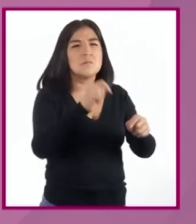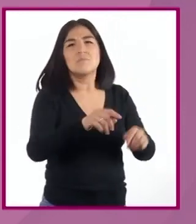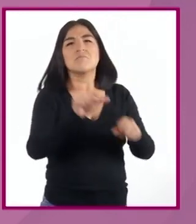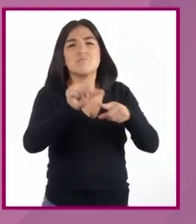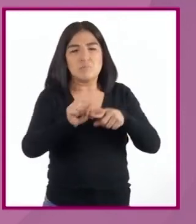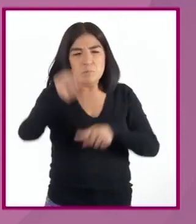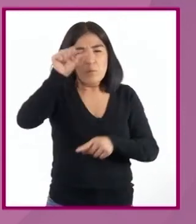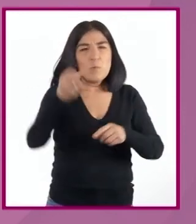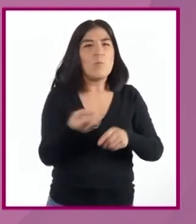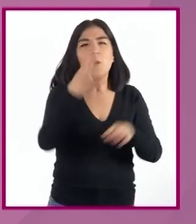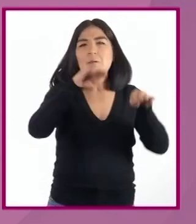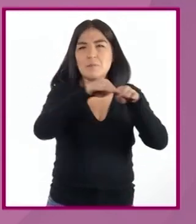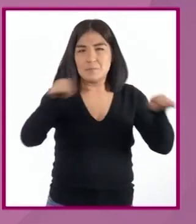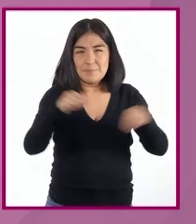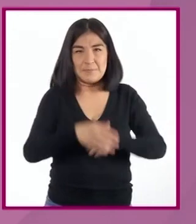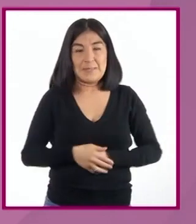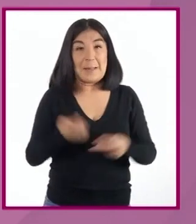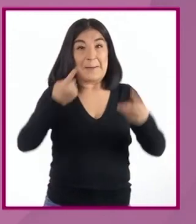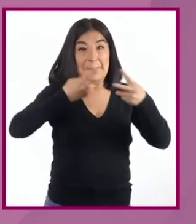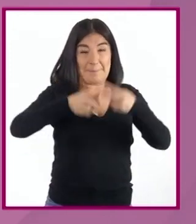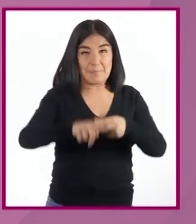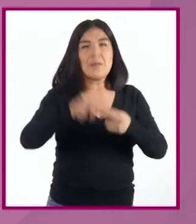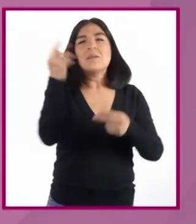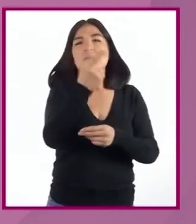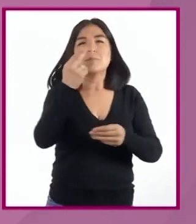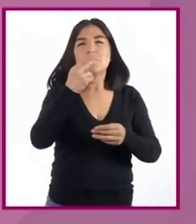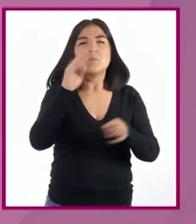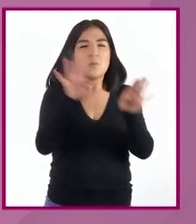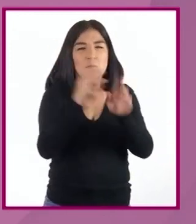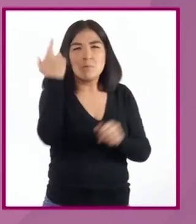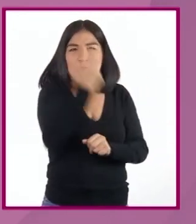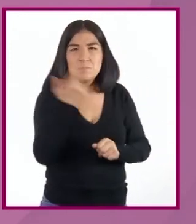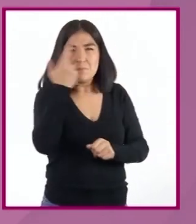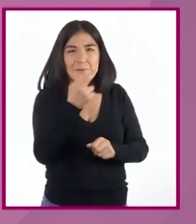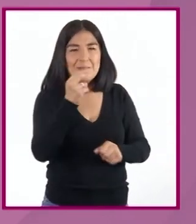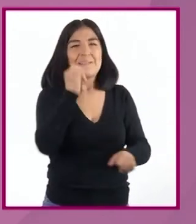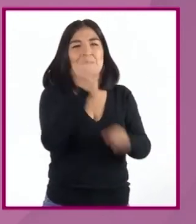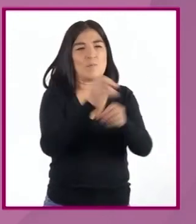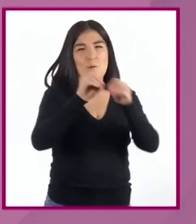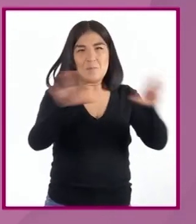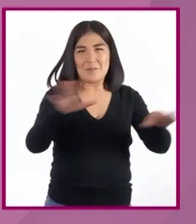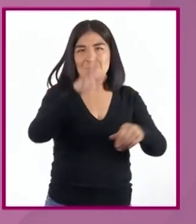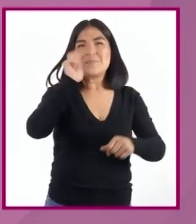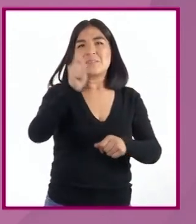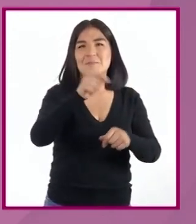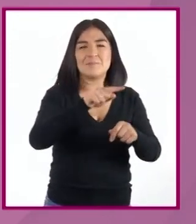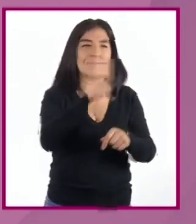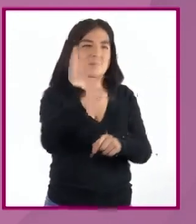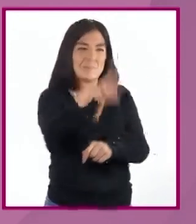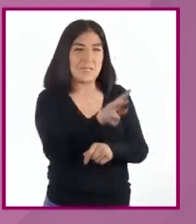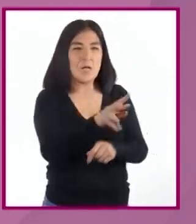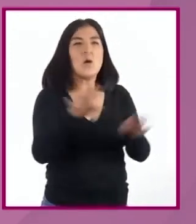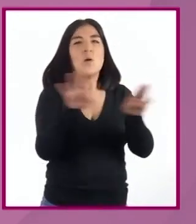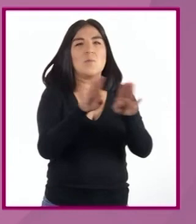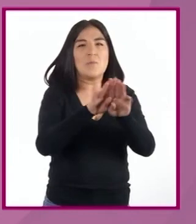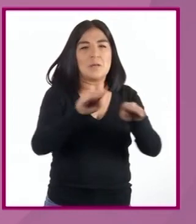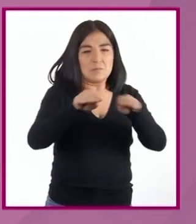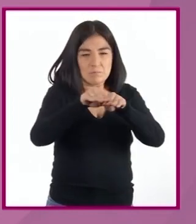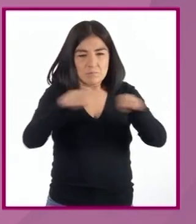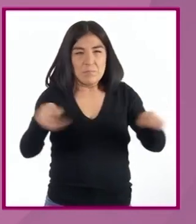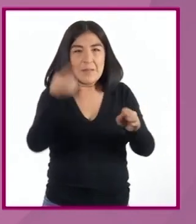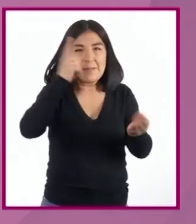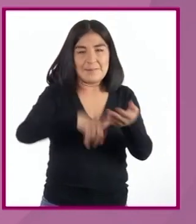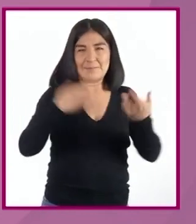longitud. Comenzaremos analizando los datos que nos proporcionan. y realizamos un trazo que represente